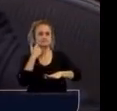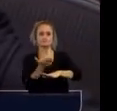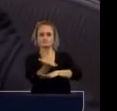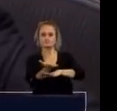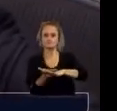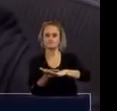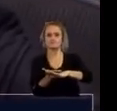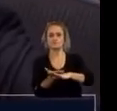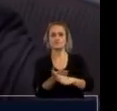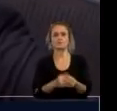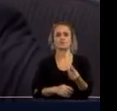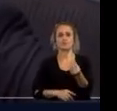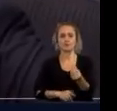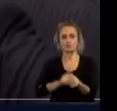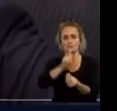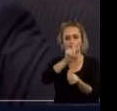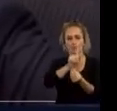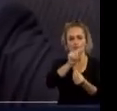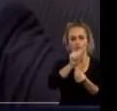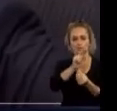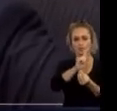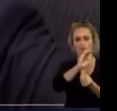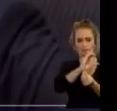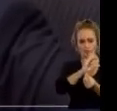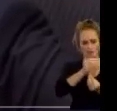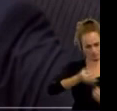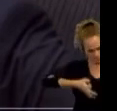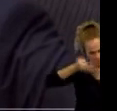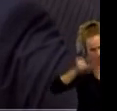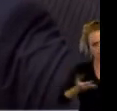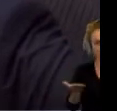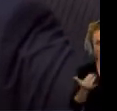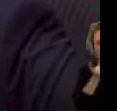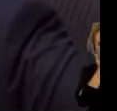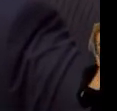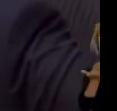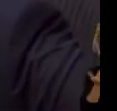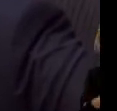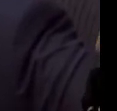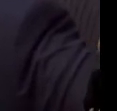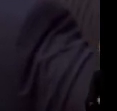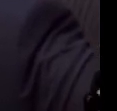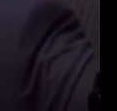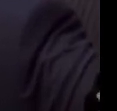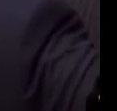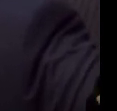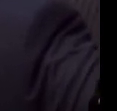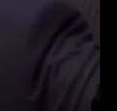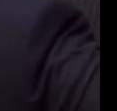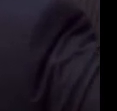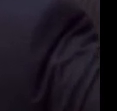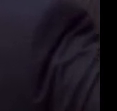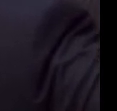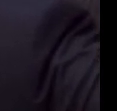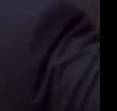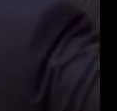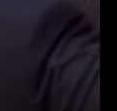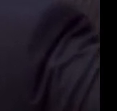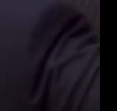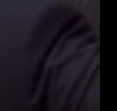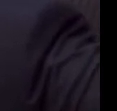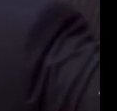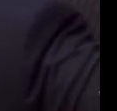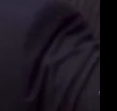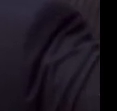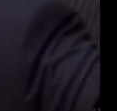a las FARC a que de verdad dejen ya de asesinar a todo líder que